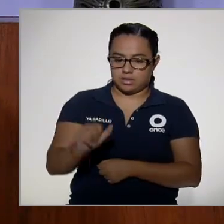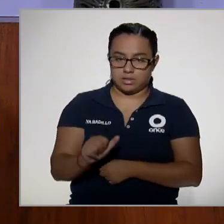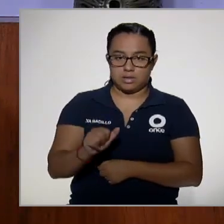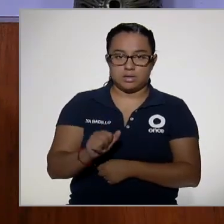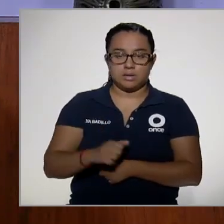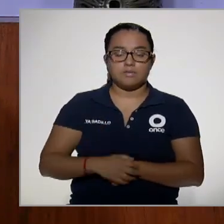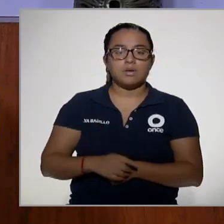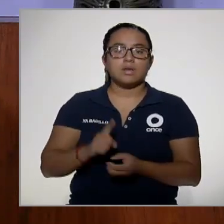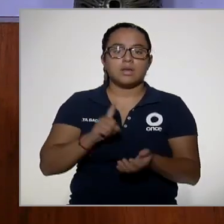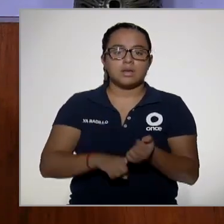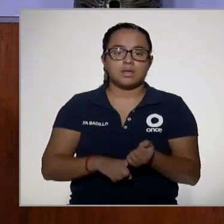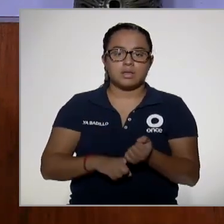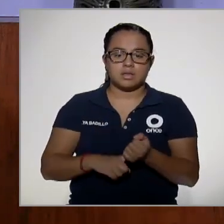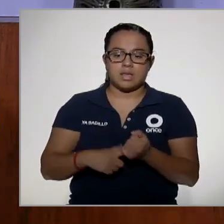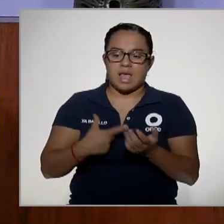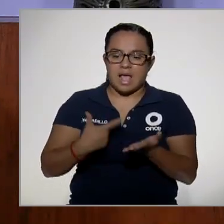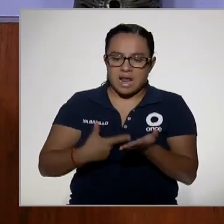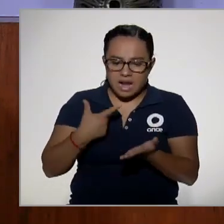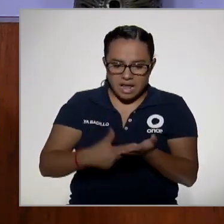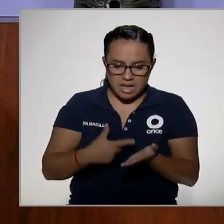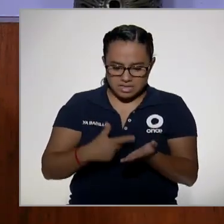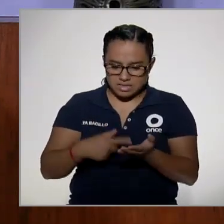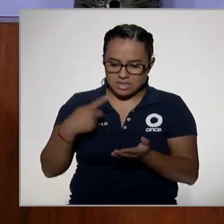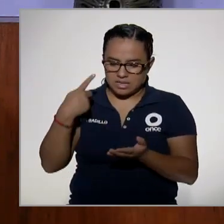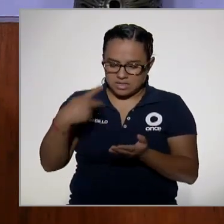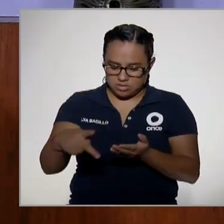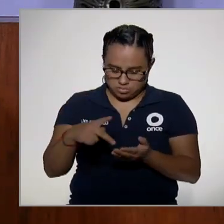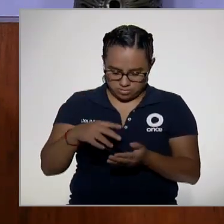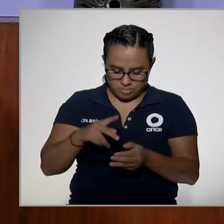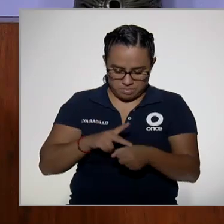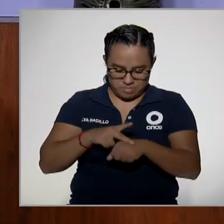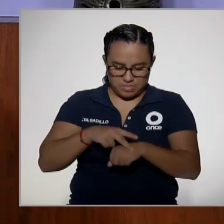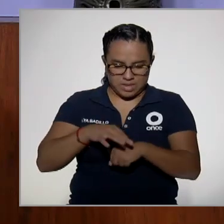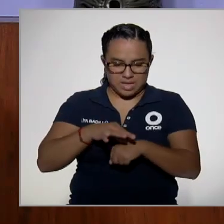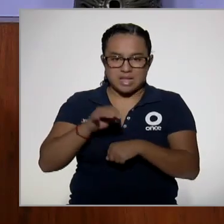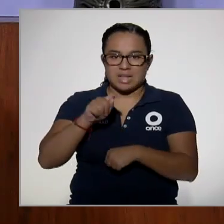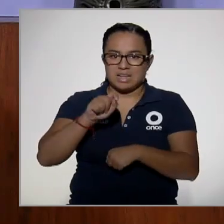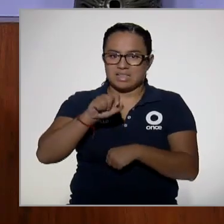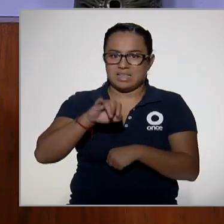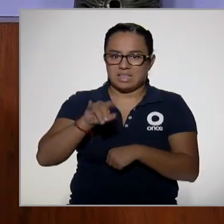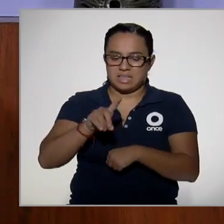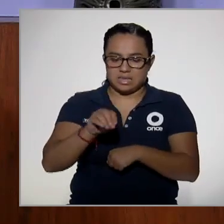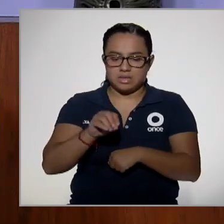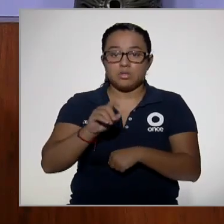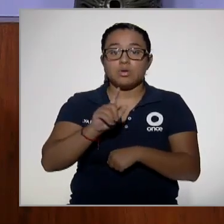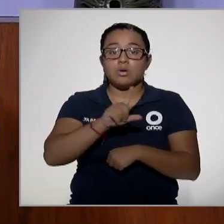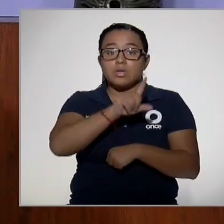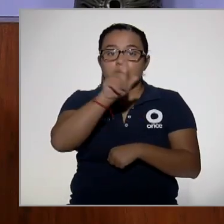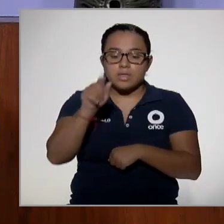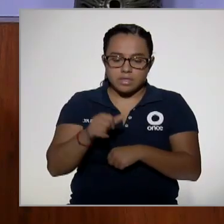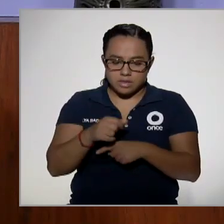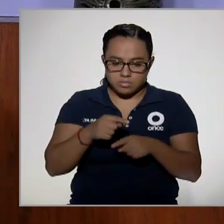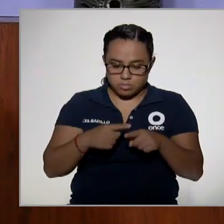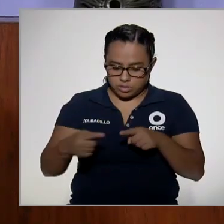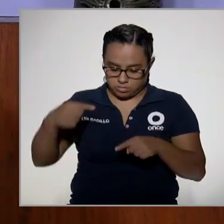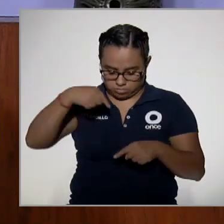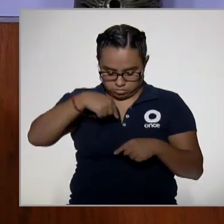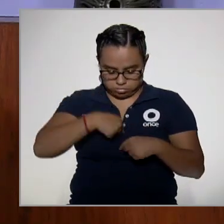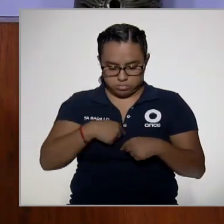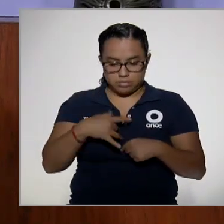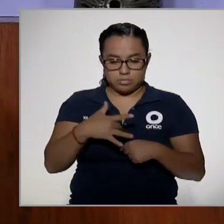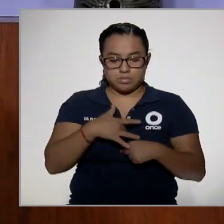líquido proteínas grasas que se recogen de los tejidos y que van a dar a un conducto que posteriormente se va hacia el corazón